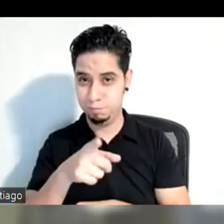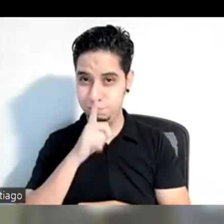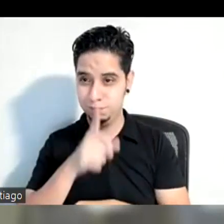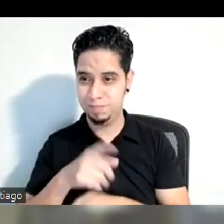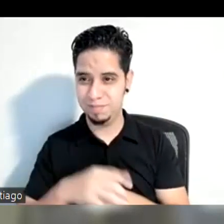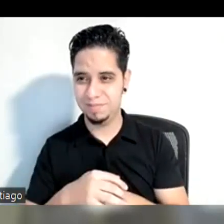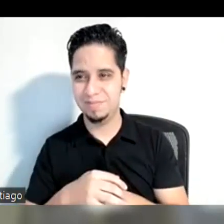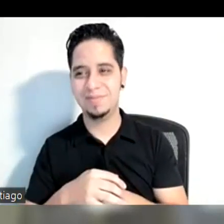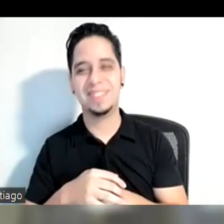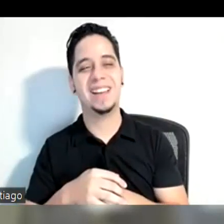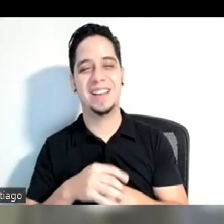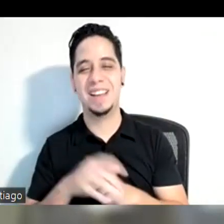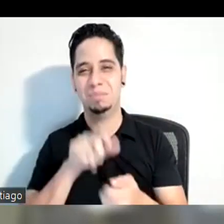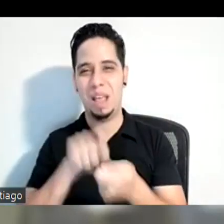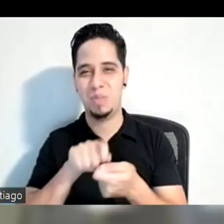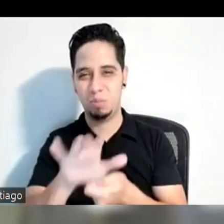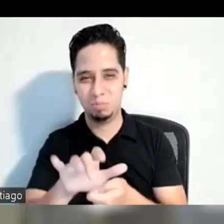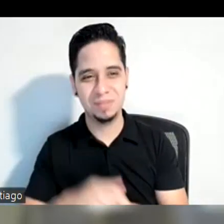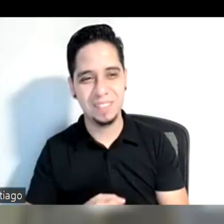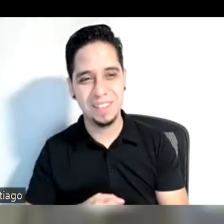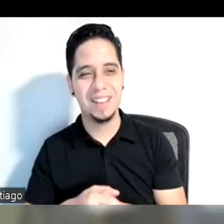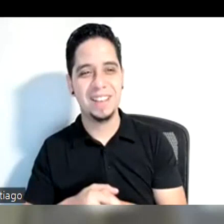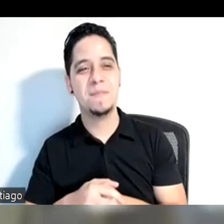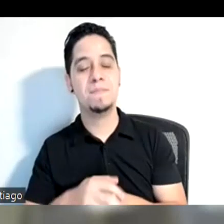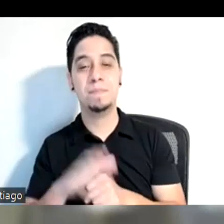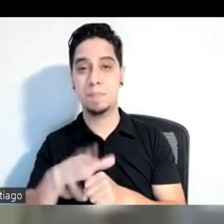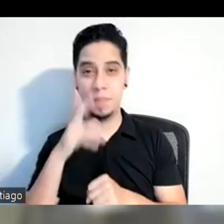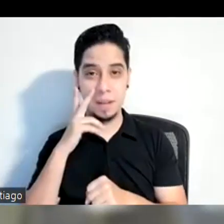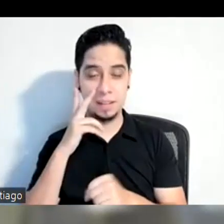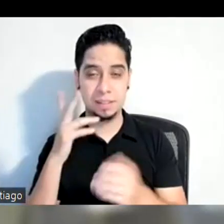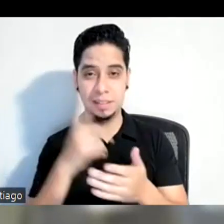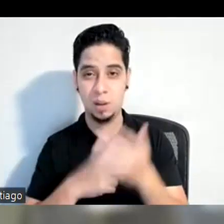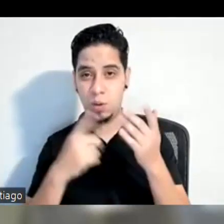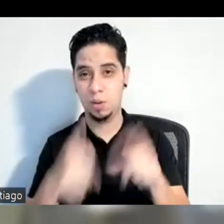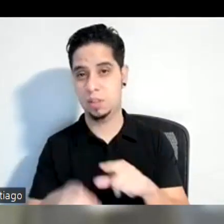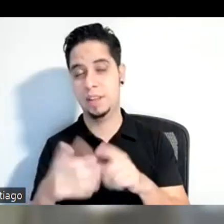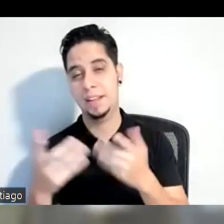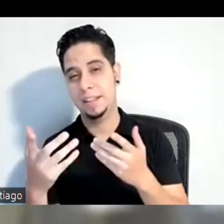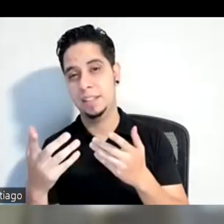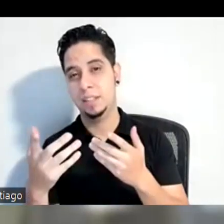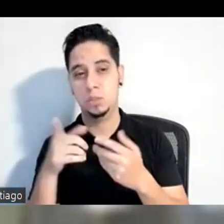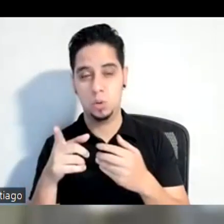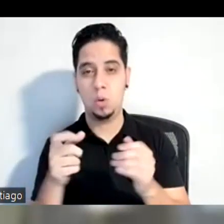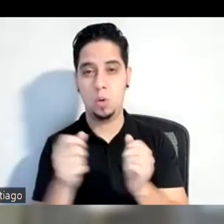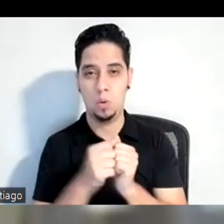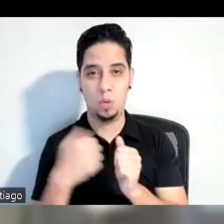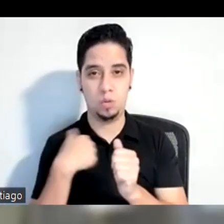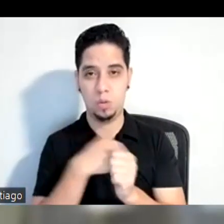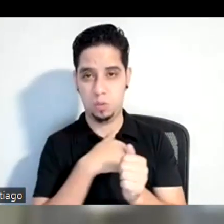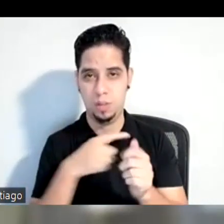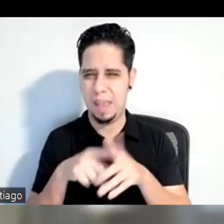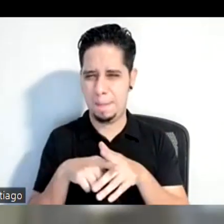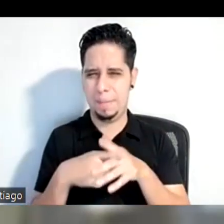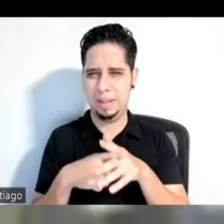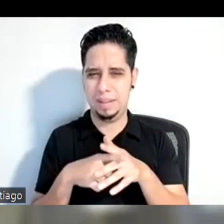Extra time. No, hombre, lo que pasa es que, tú sabes, tú estuviste con nosotros desde el